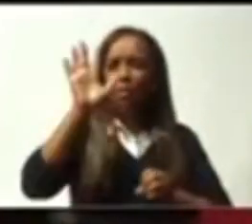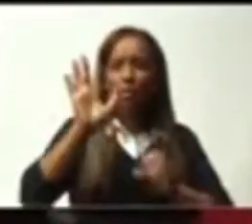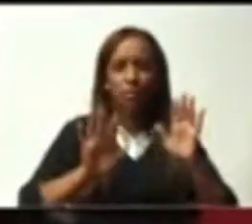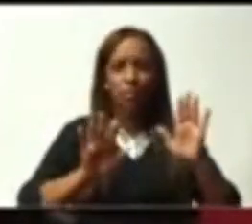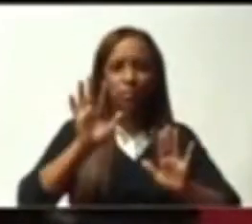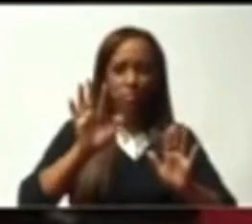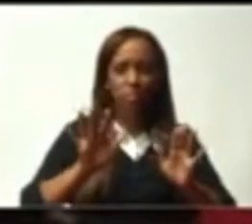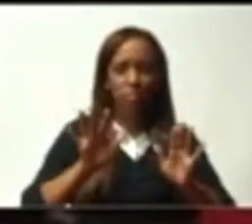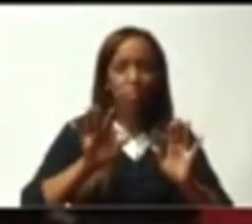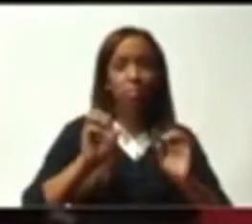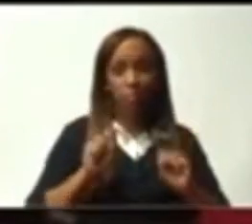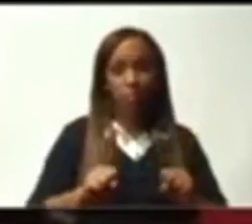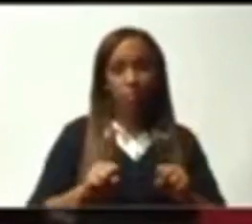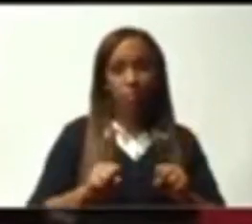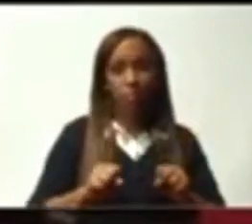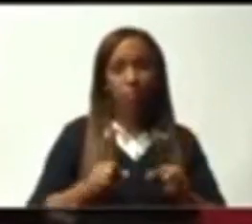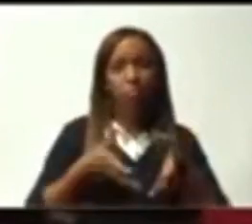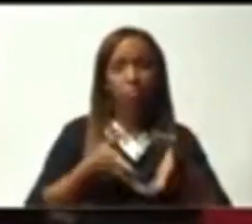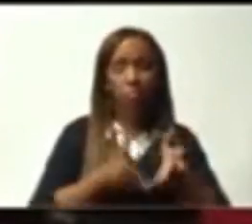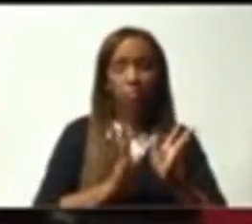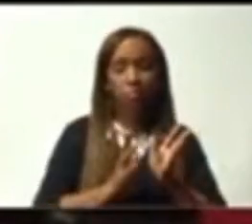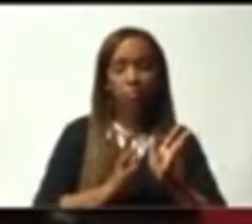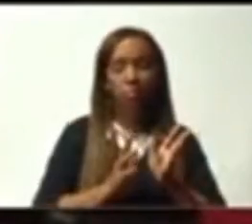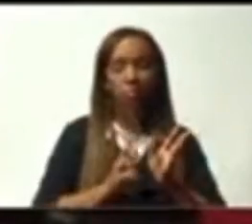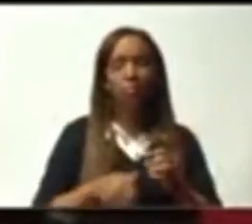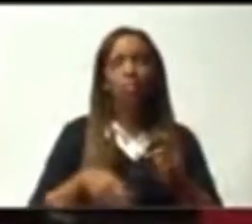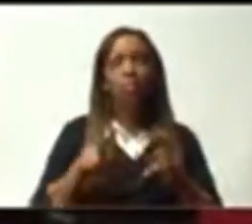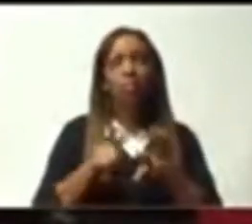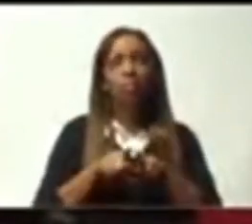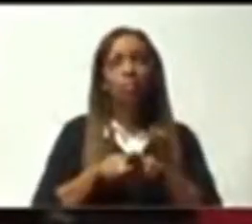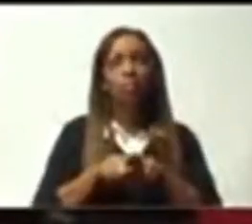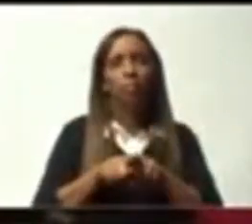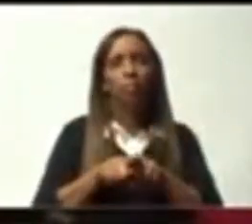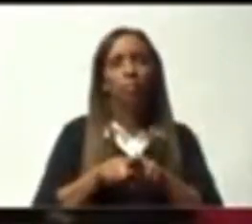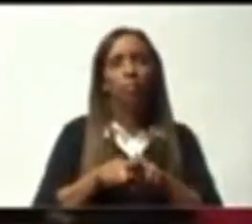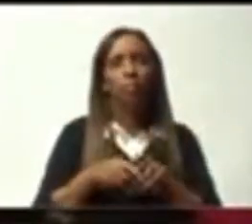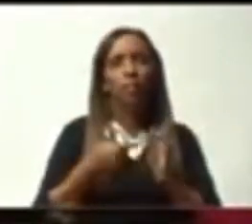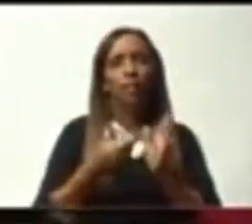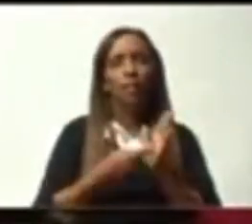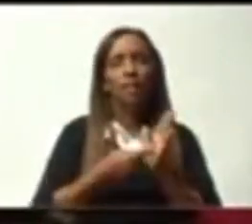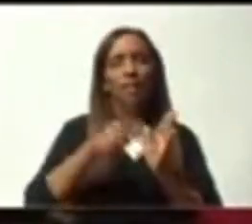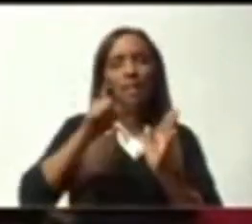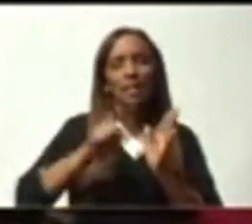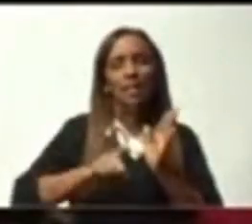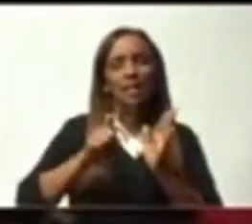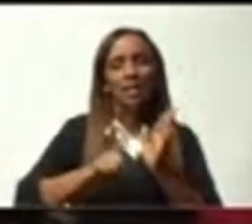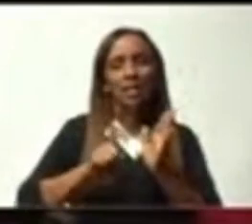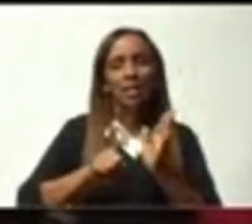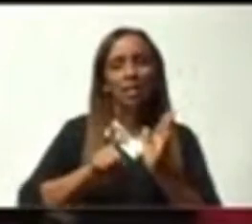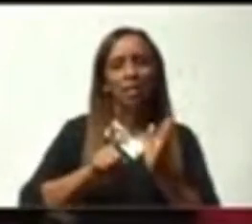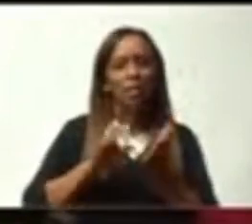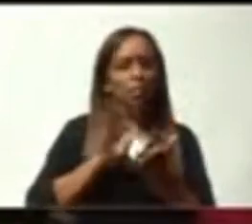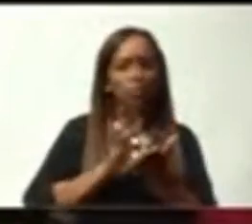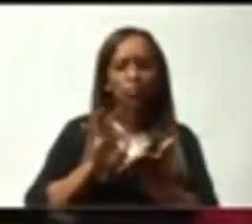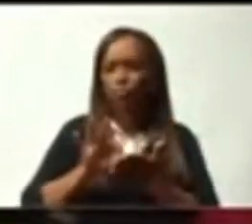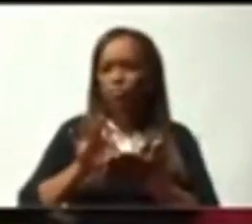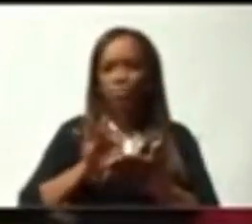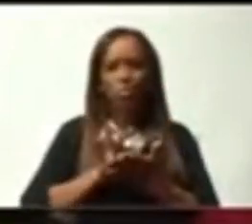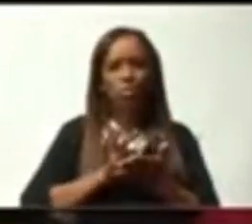un procedimiento de obligación de rendición de cuenta. ¿A quién le ha rendido cuenta la oficina de bienes incautados? A